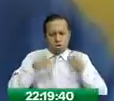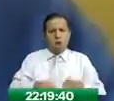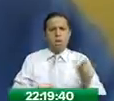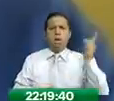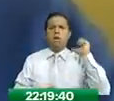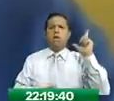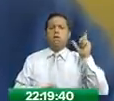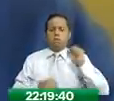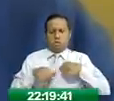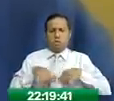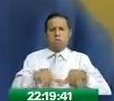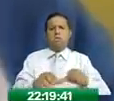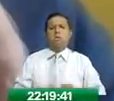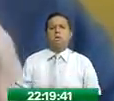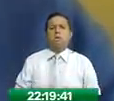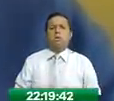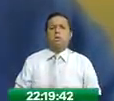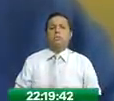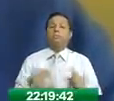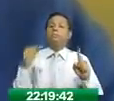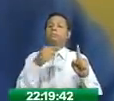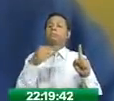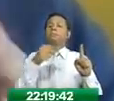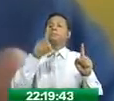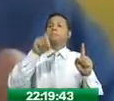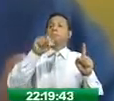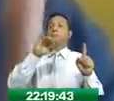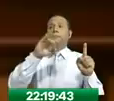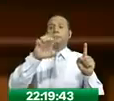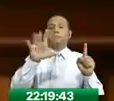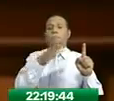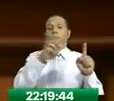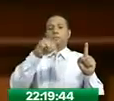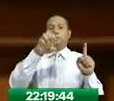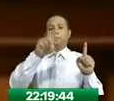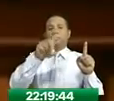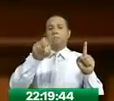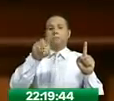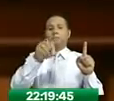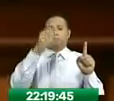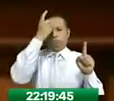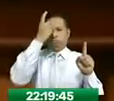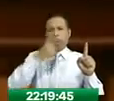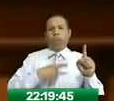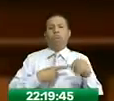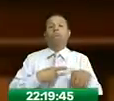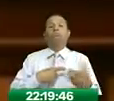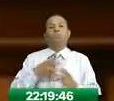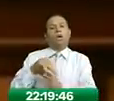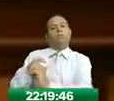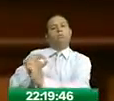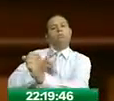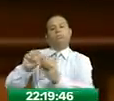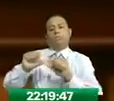atrás. Con estas palabras del oficialista Daniel Mendoza anunció su decisión de renunciar al cargo de asambleísta por la provincia de Manabí, no